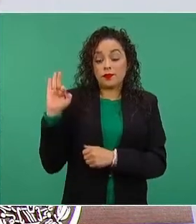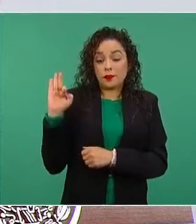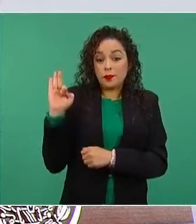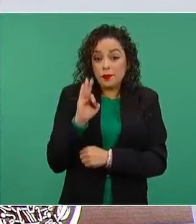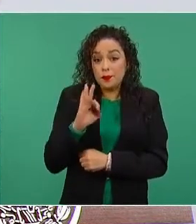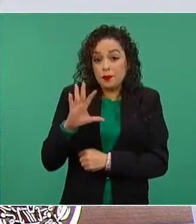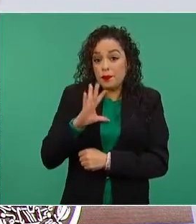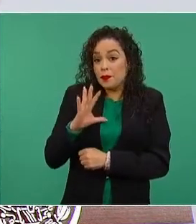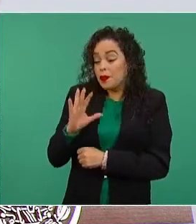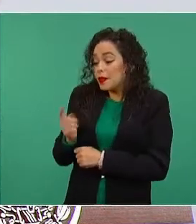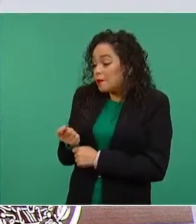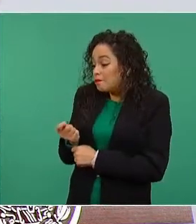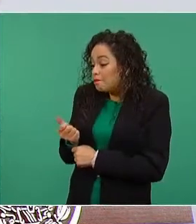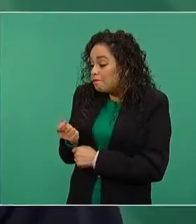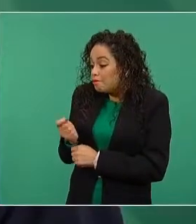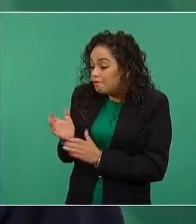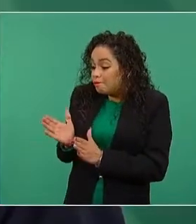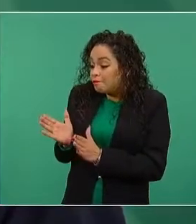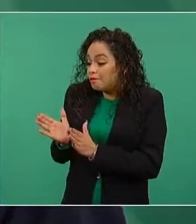además